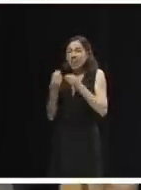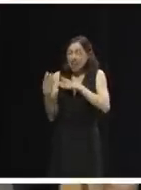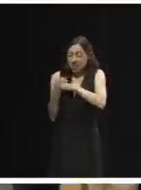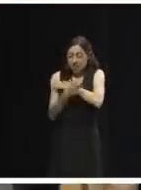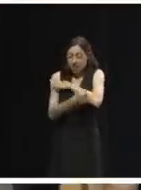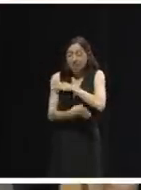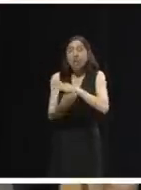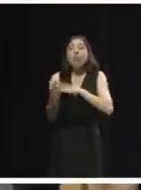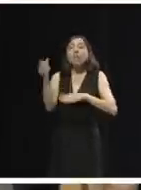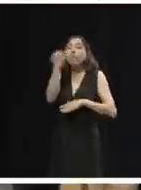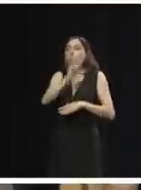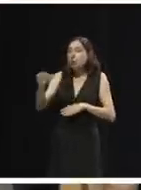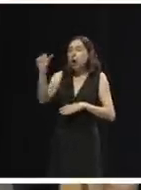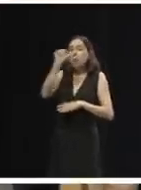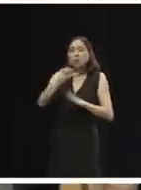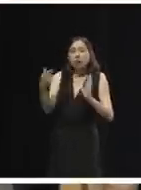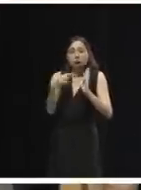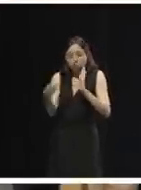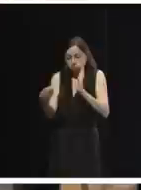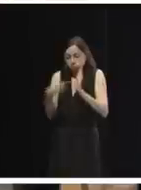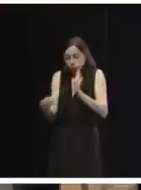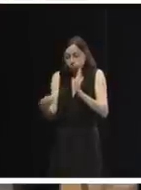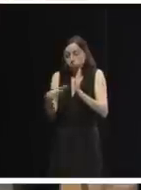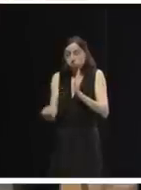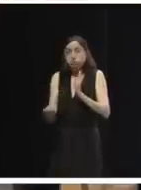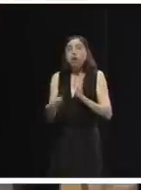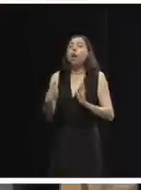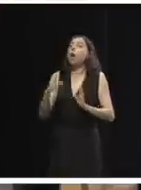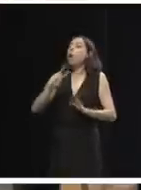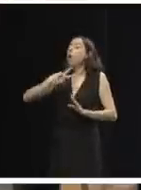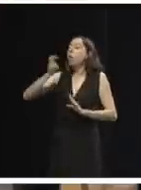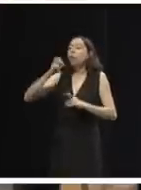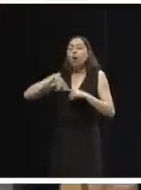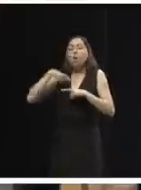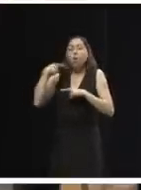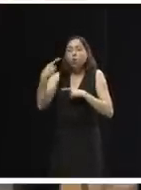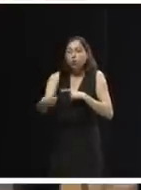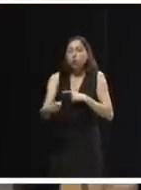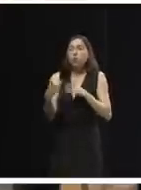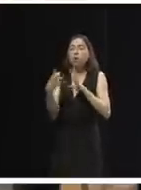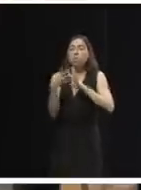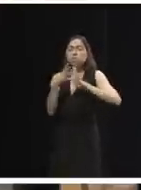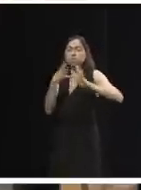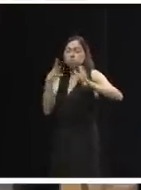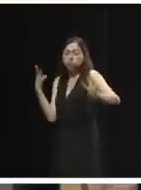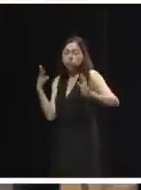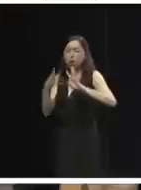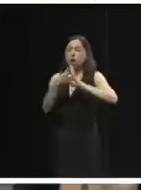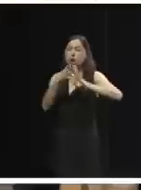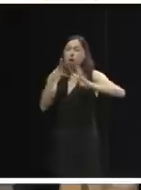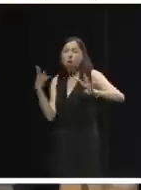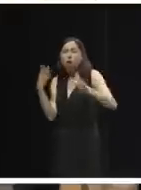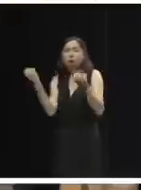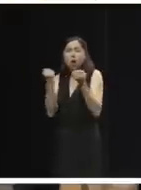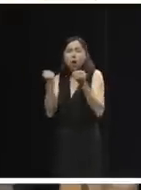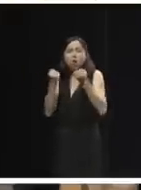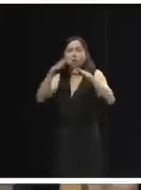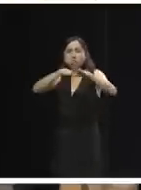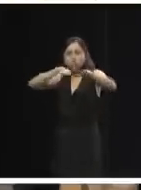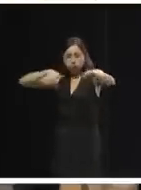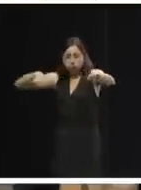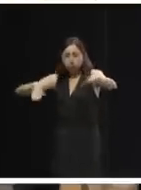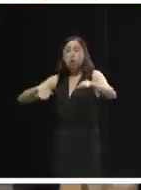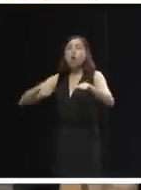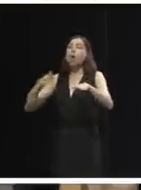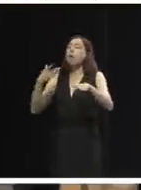vagón. Pero hay otra cosa también, otra consecuencia terrible, que son las colas y colas de coches todos los días para